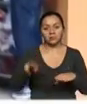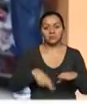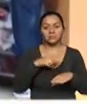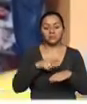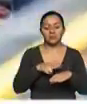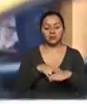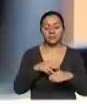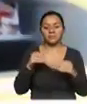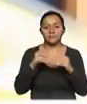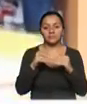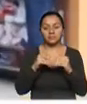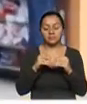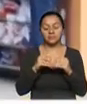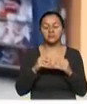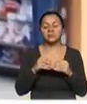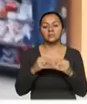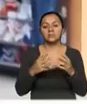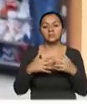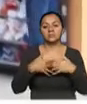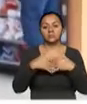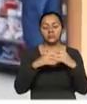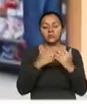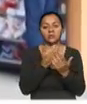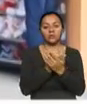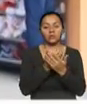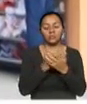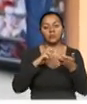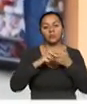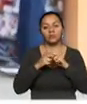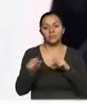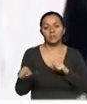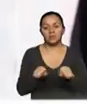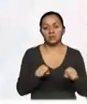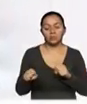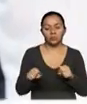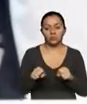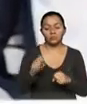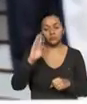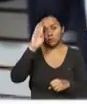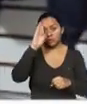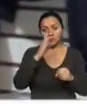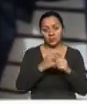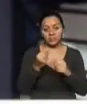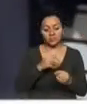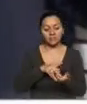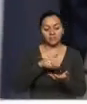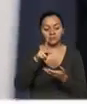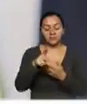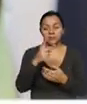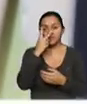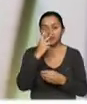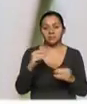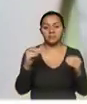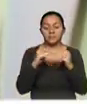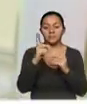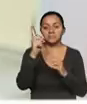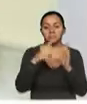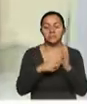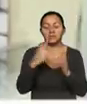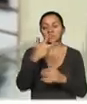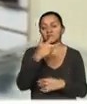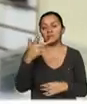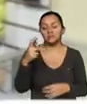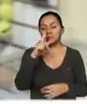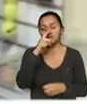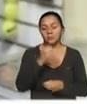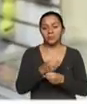la reactivación económica de estas zonas afectadas por el terremoto. Con este financiamiento se espera generar más de 1.300 fuentes